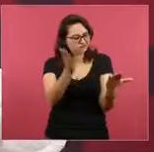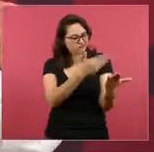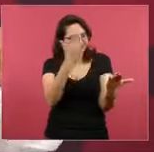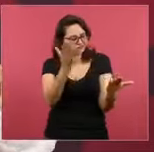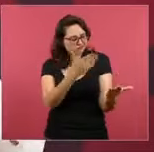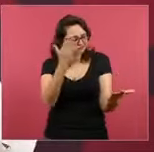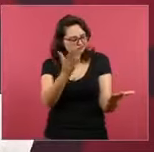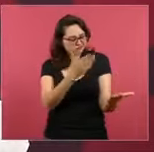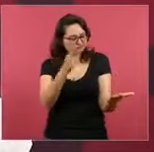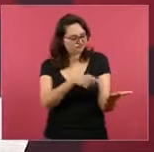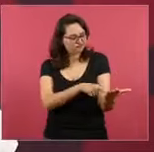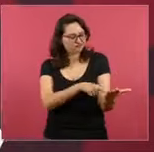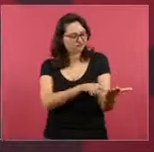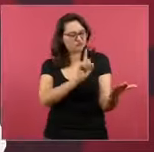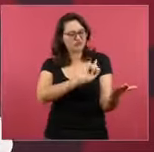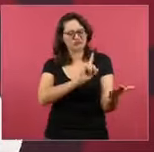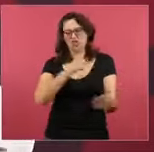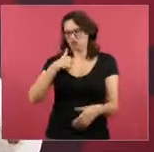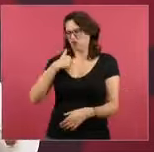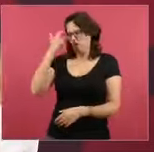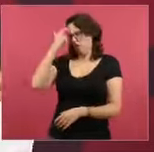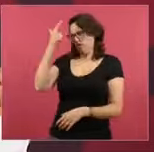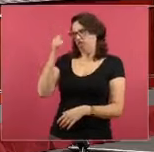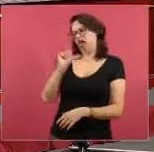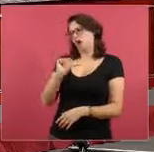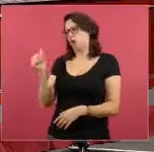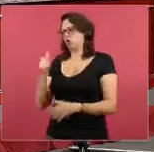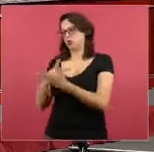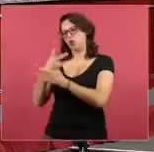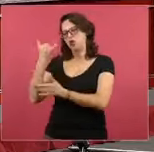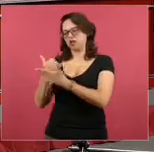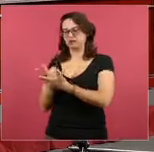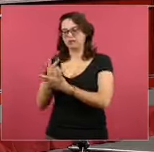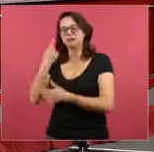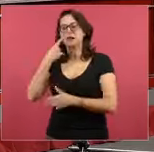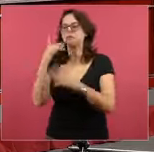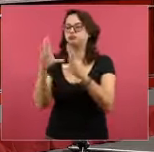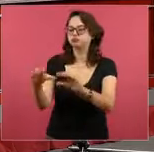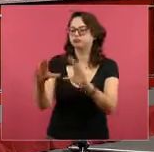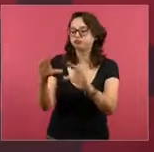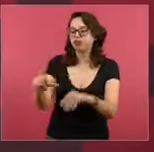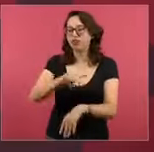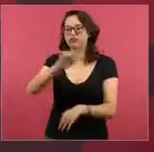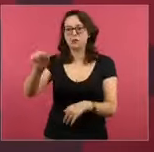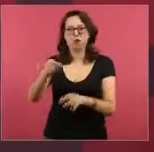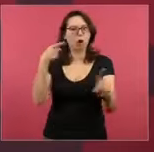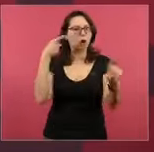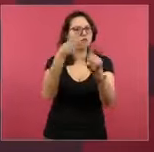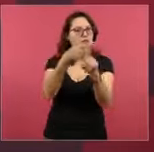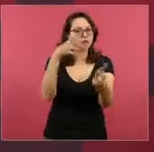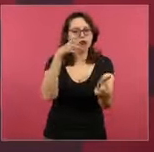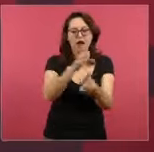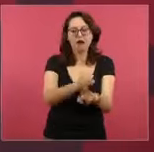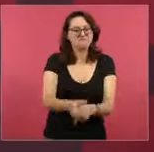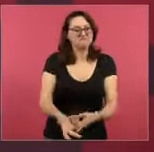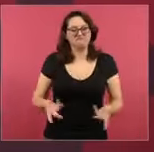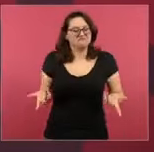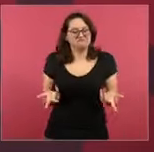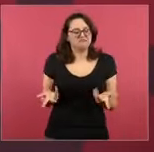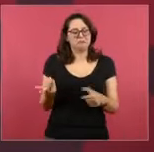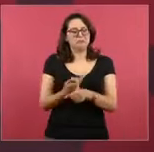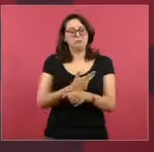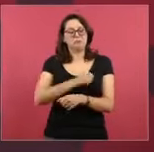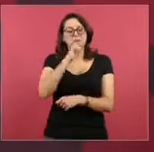conseguir que los alumnos aprendieran esta parte que yo quería, no hay problema, porque sí